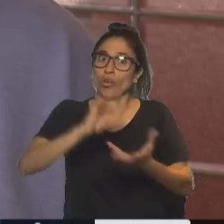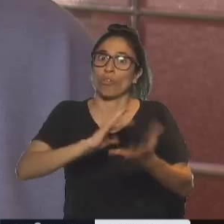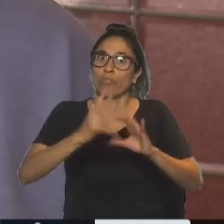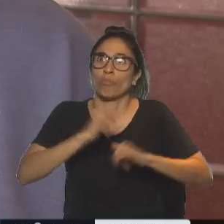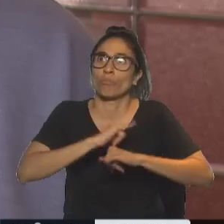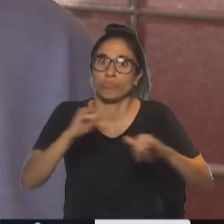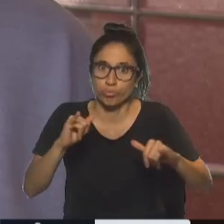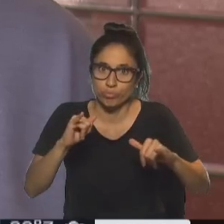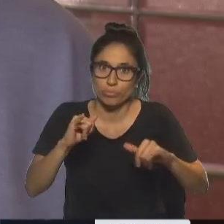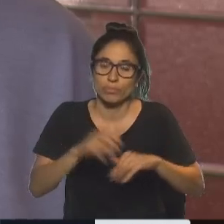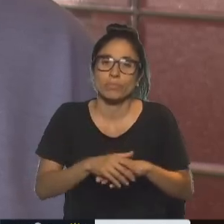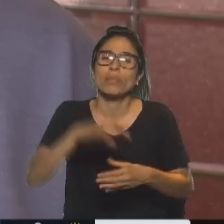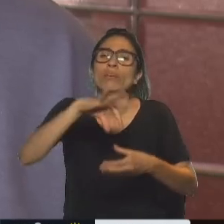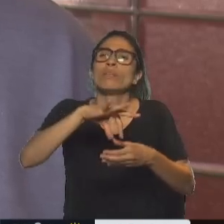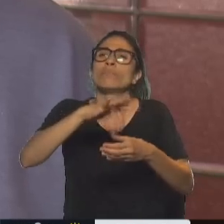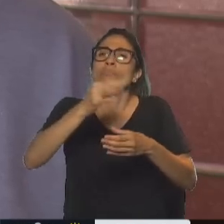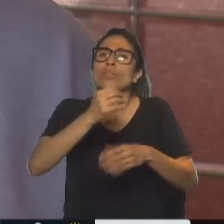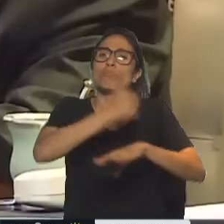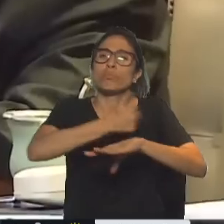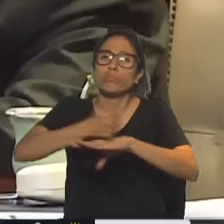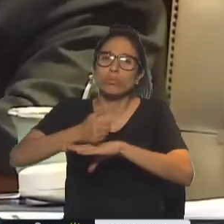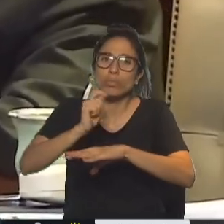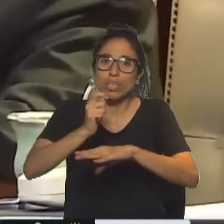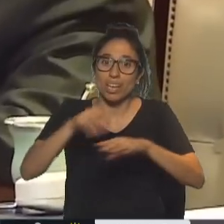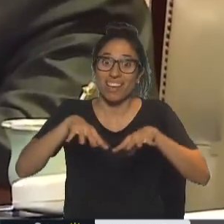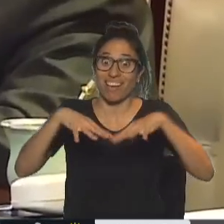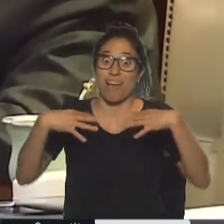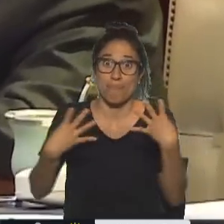entre los distintos presidentes de las cámaras federales de todo el país.